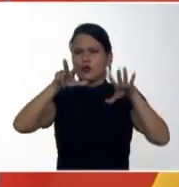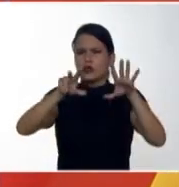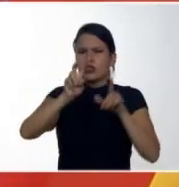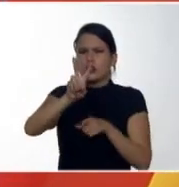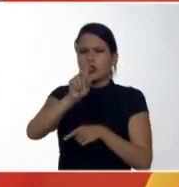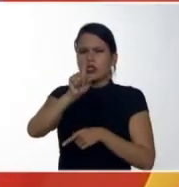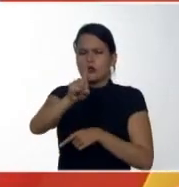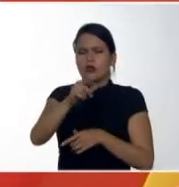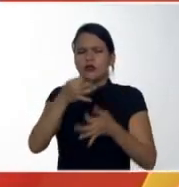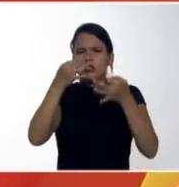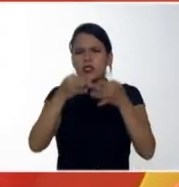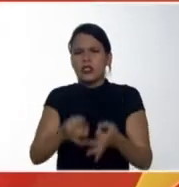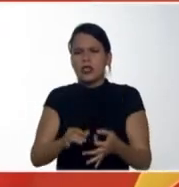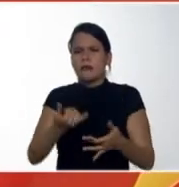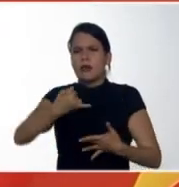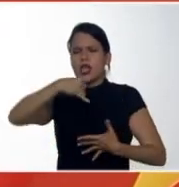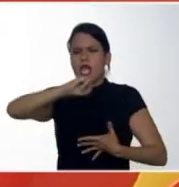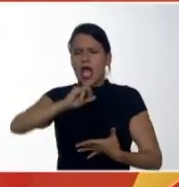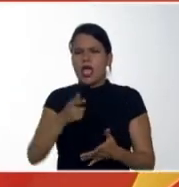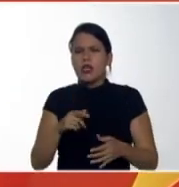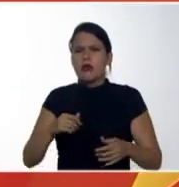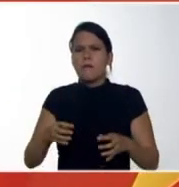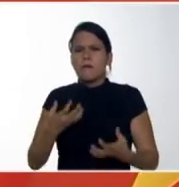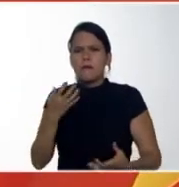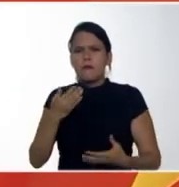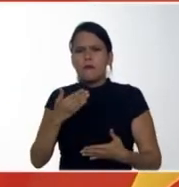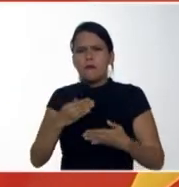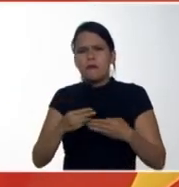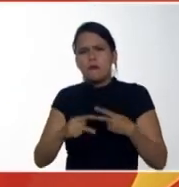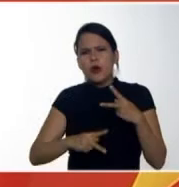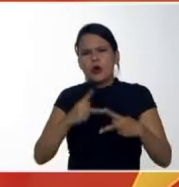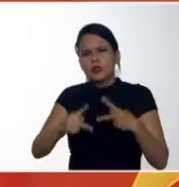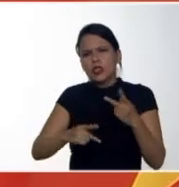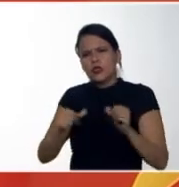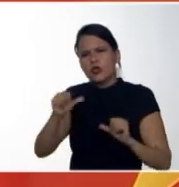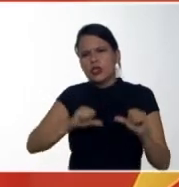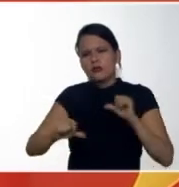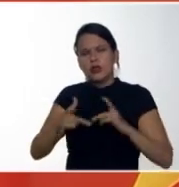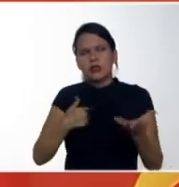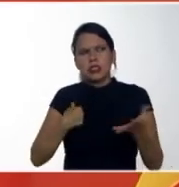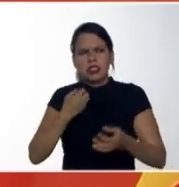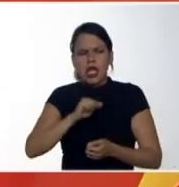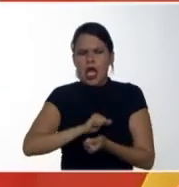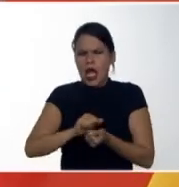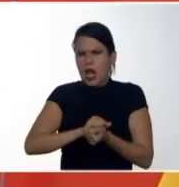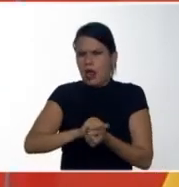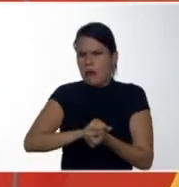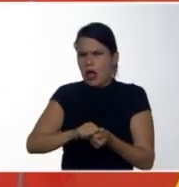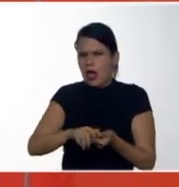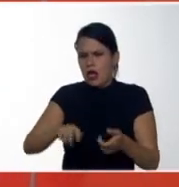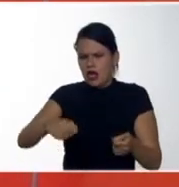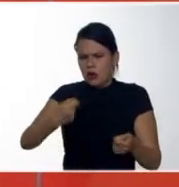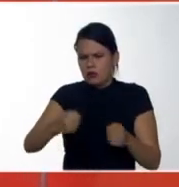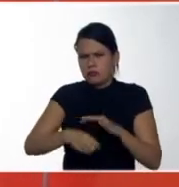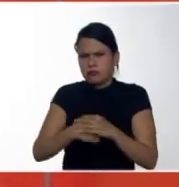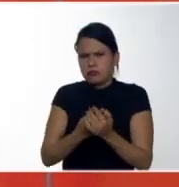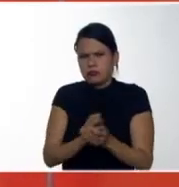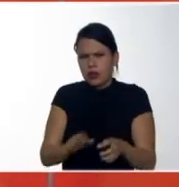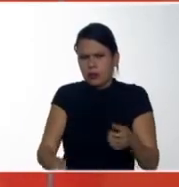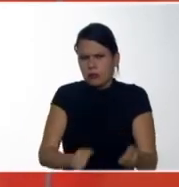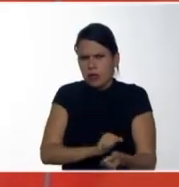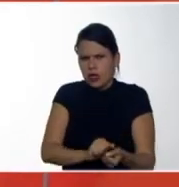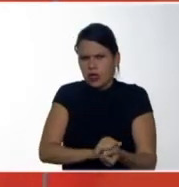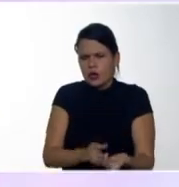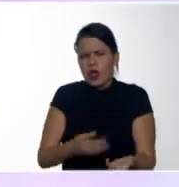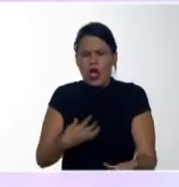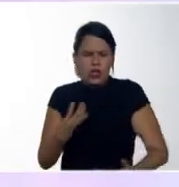presentes procesos químicos, ya sea al lavar un utensilio con jabón o al preparar